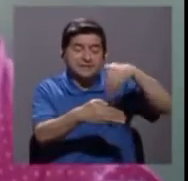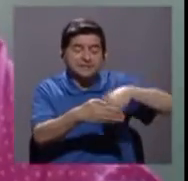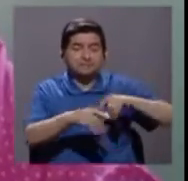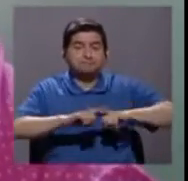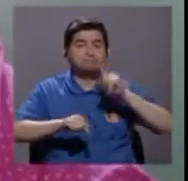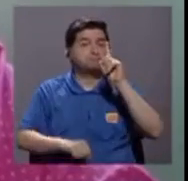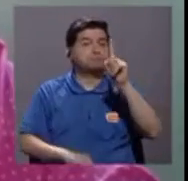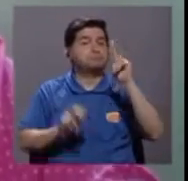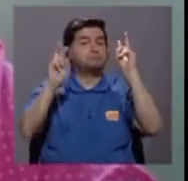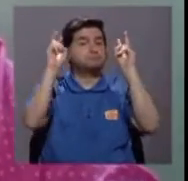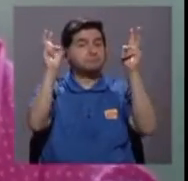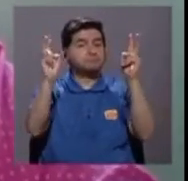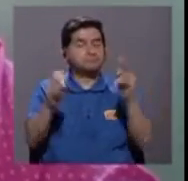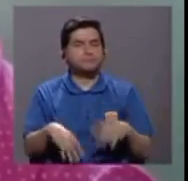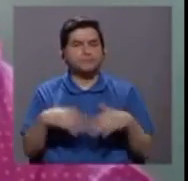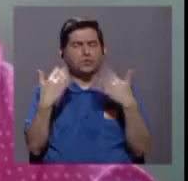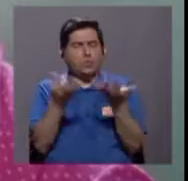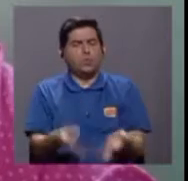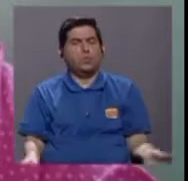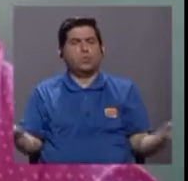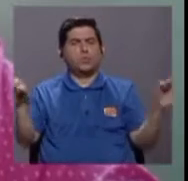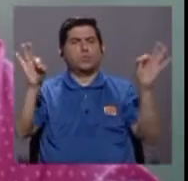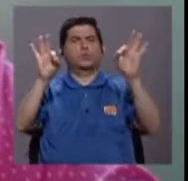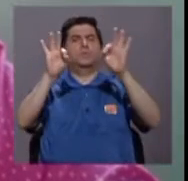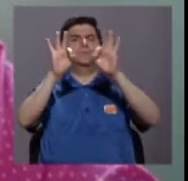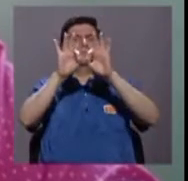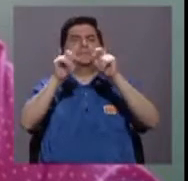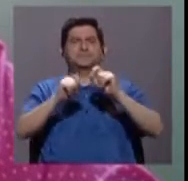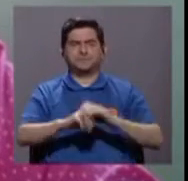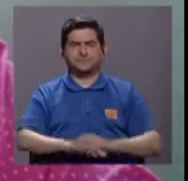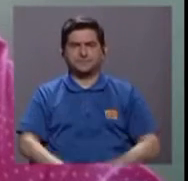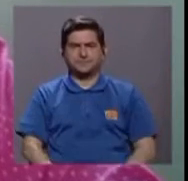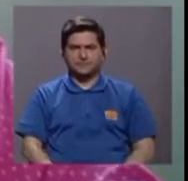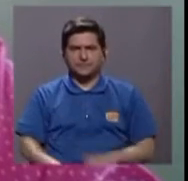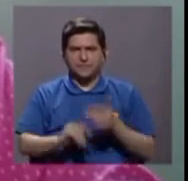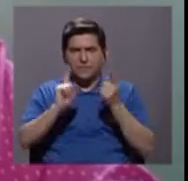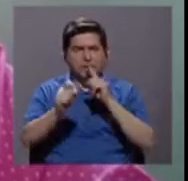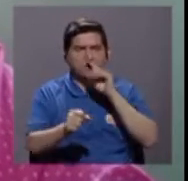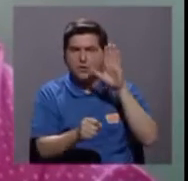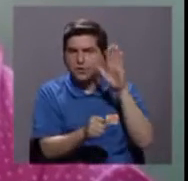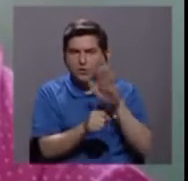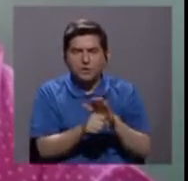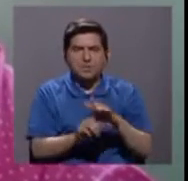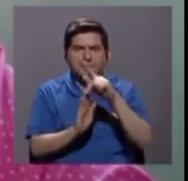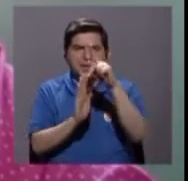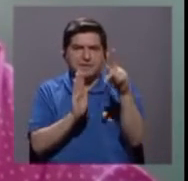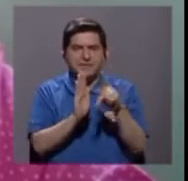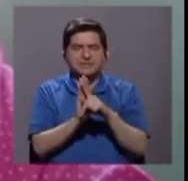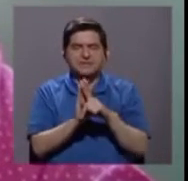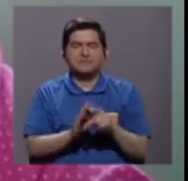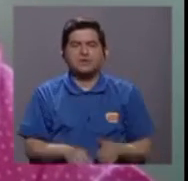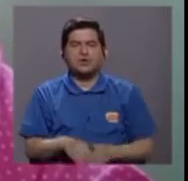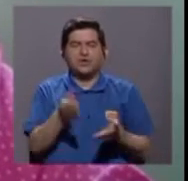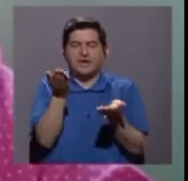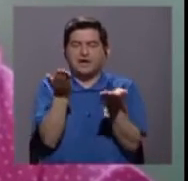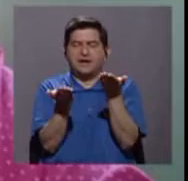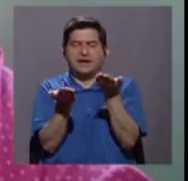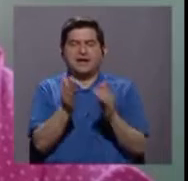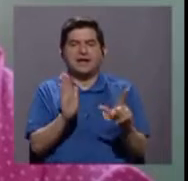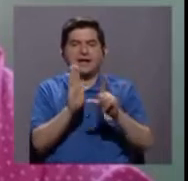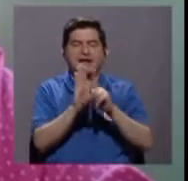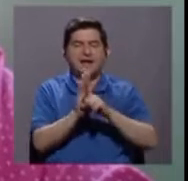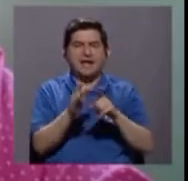un tema que es muy, muy importante también, que es el incumplimiento del principio de equilibrio. La Ley de la